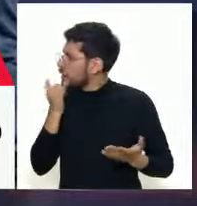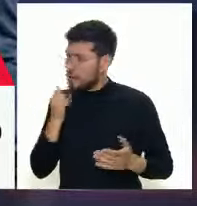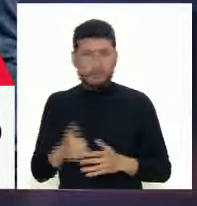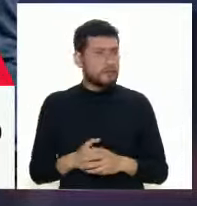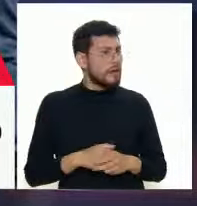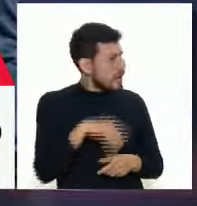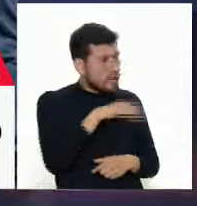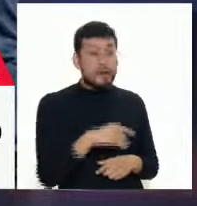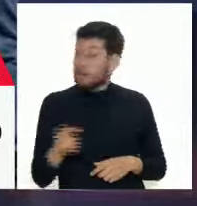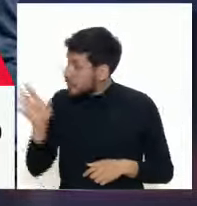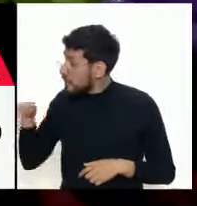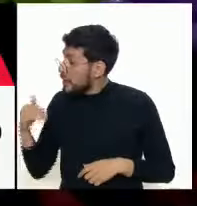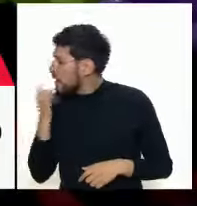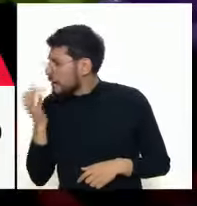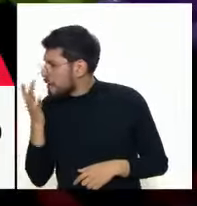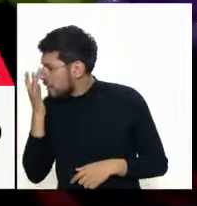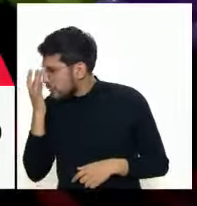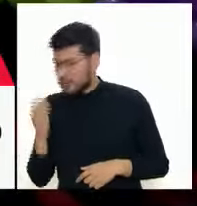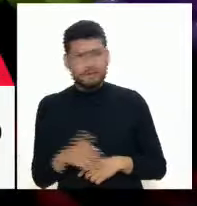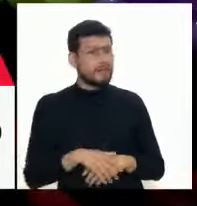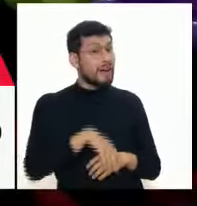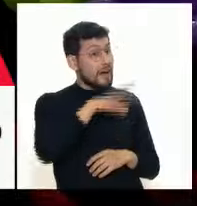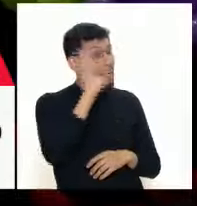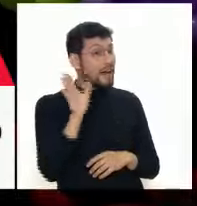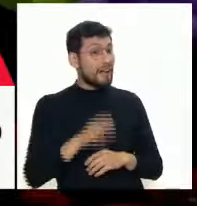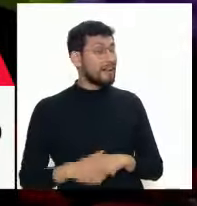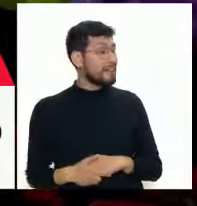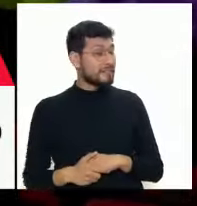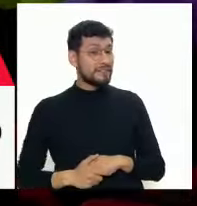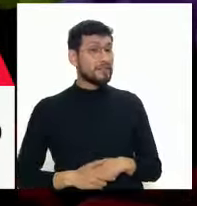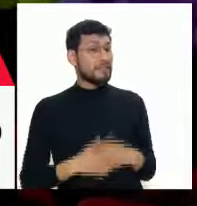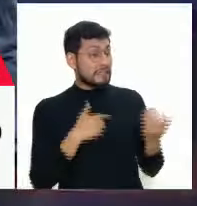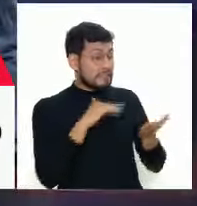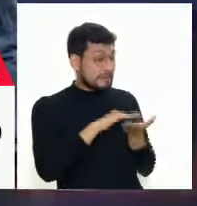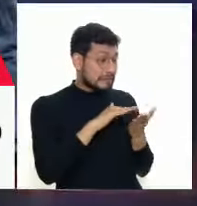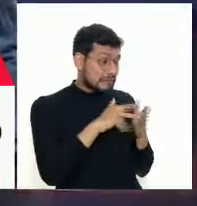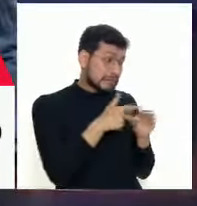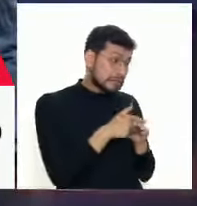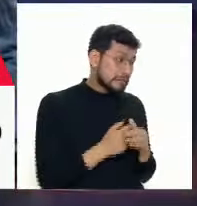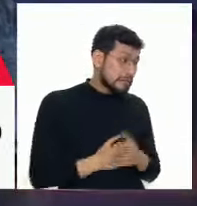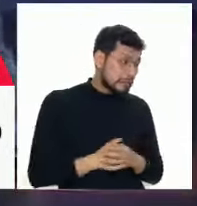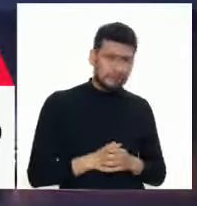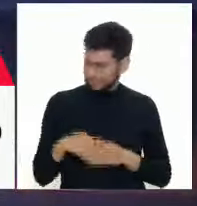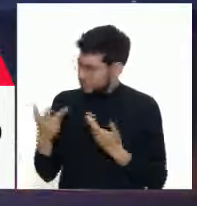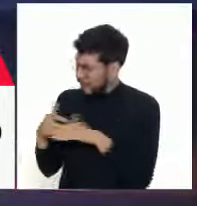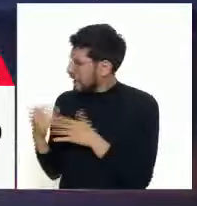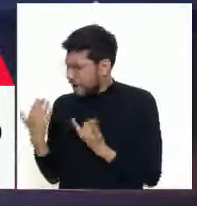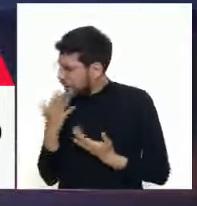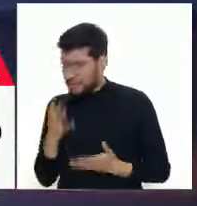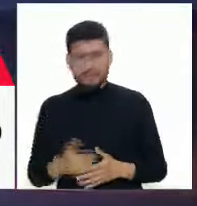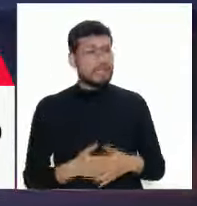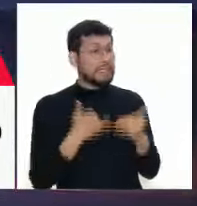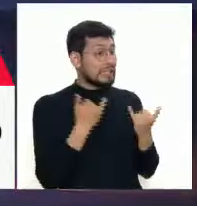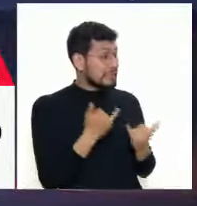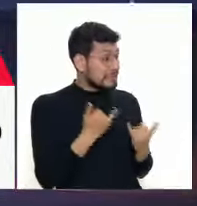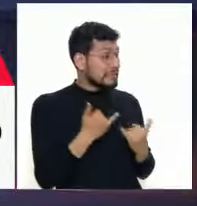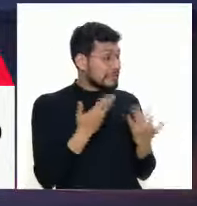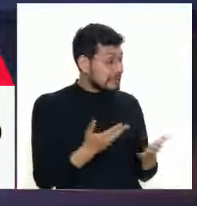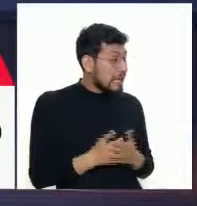chicos. Vamos, Ovienes. Ven. ¿Qué hacemos? Hola. Dinos. Perdón por la interrupción. Interrumpe nomás, dinos. Pero tenemos que